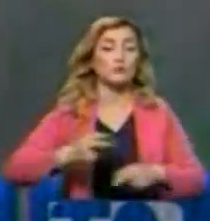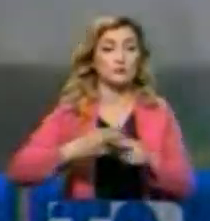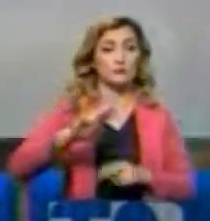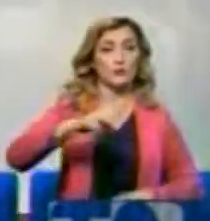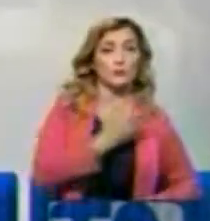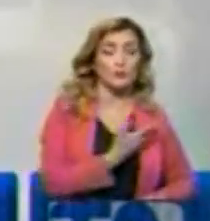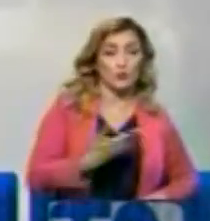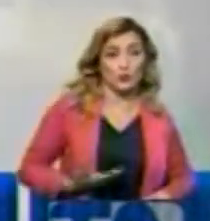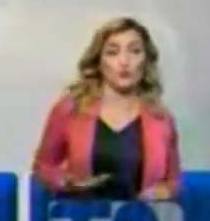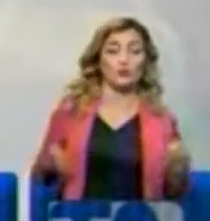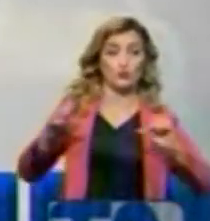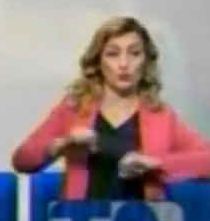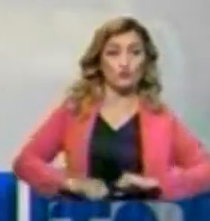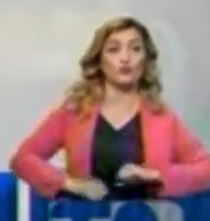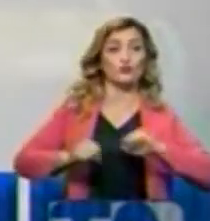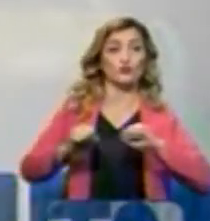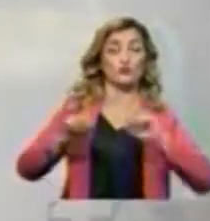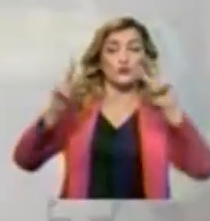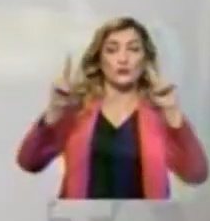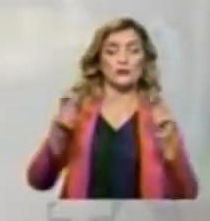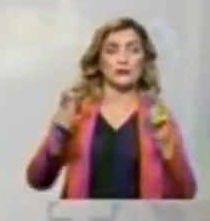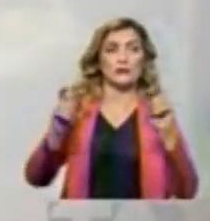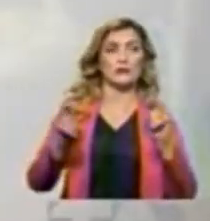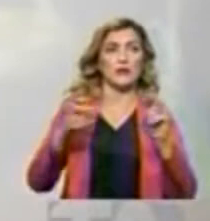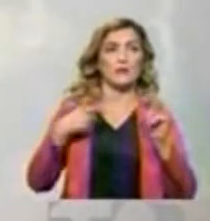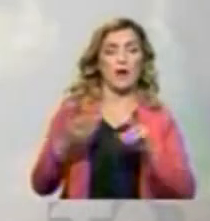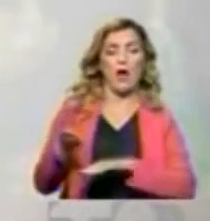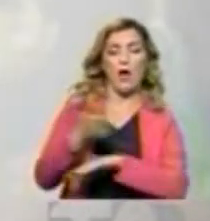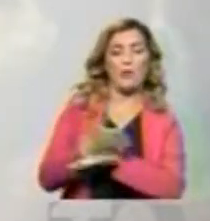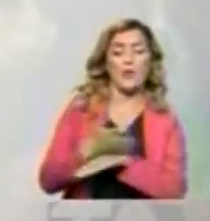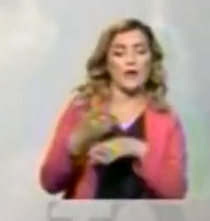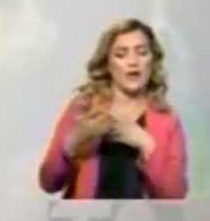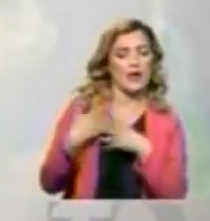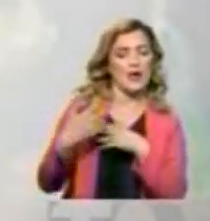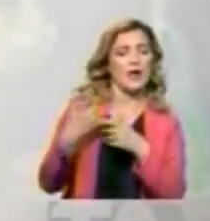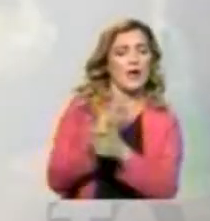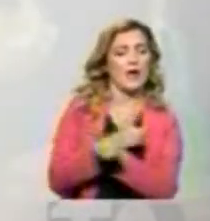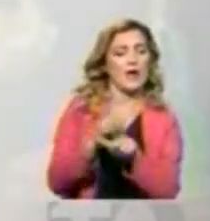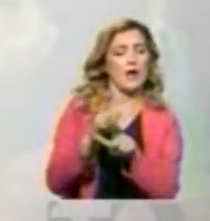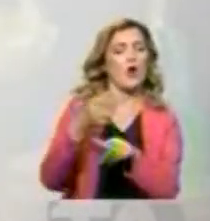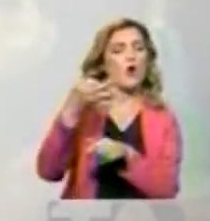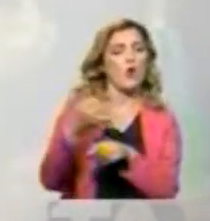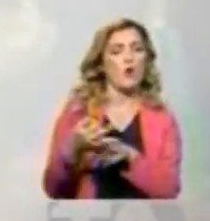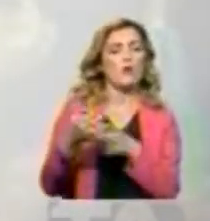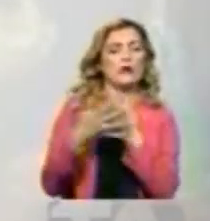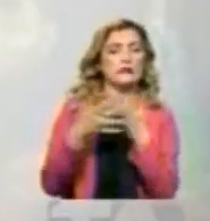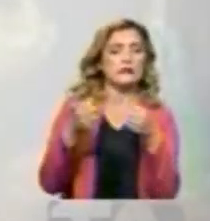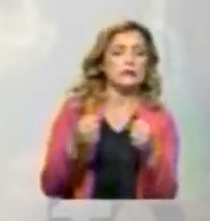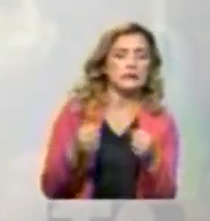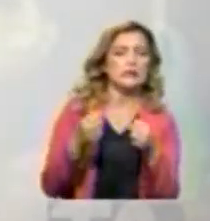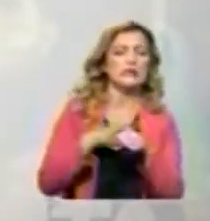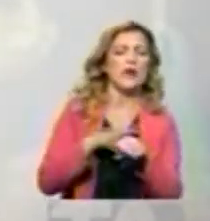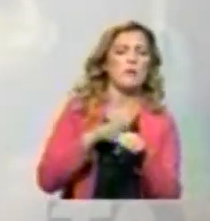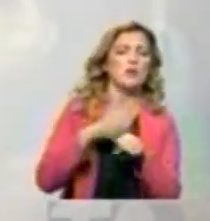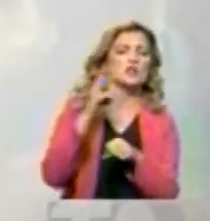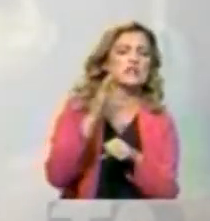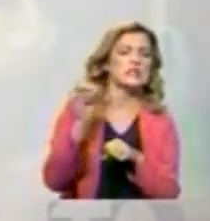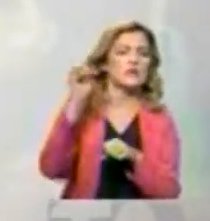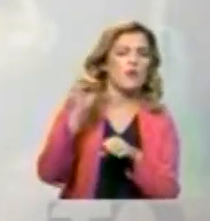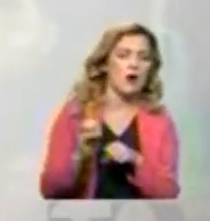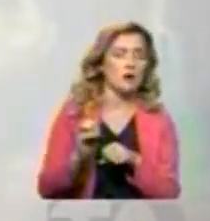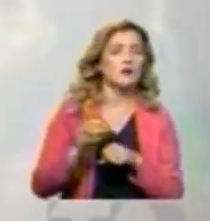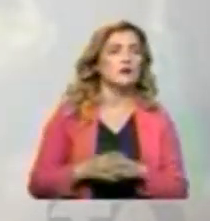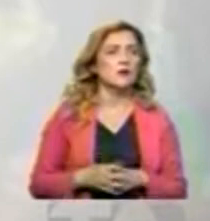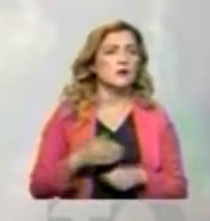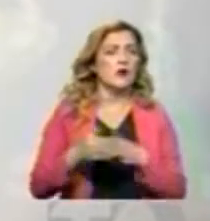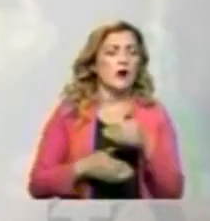vicepresidente Glass pueda acceder al régimen semiabierto o prelibertad, una vez cumpla el 60% de su pena, tomando en cuenta que no han avanzado